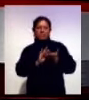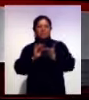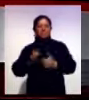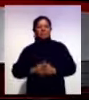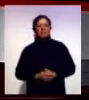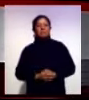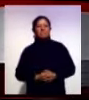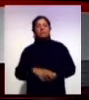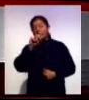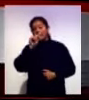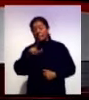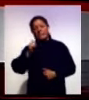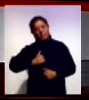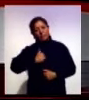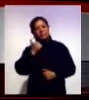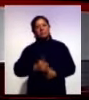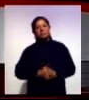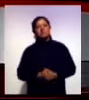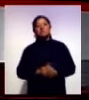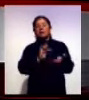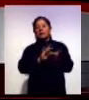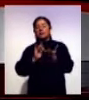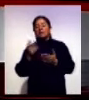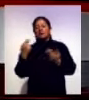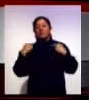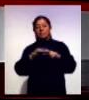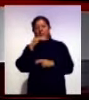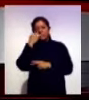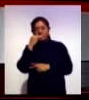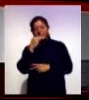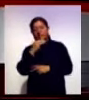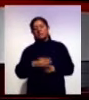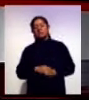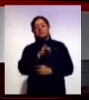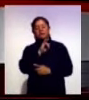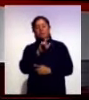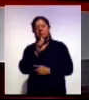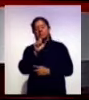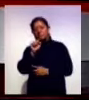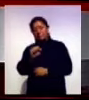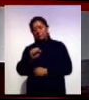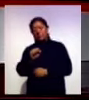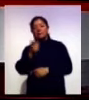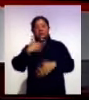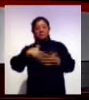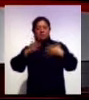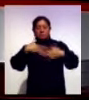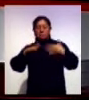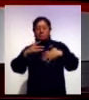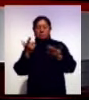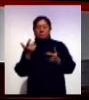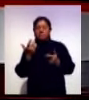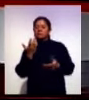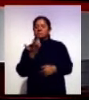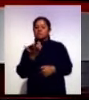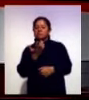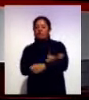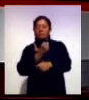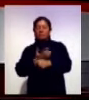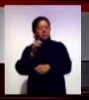Y también aprovecho para agradecer a la maestra Miroslava Amador, intérprete en lengua de señas mexicana, que haya estado con nosotros